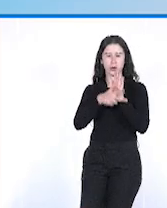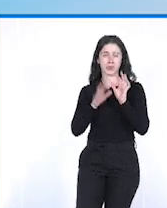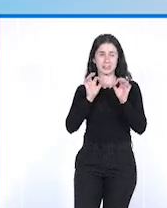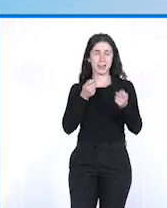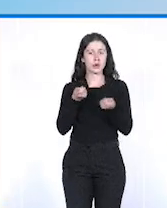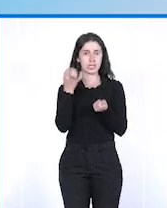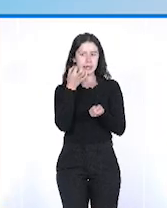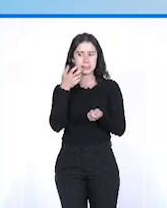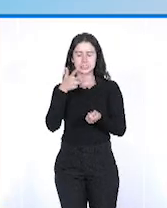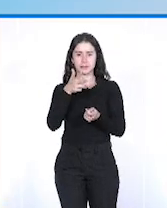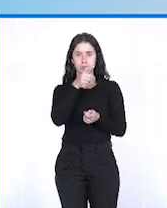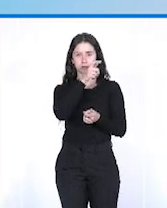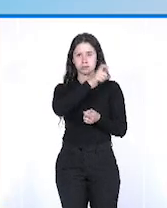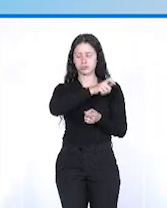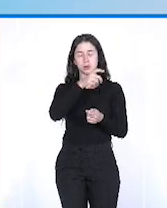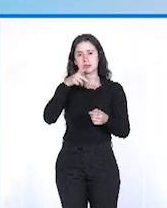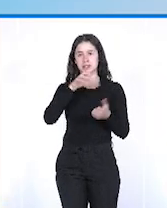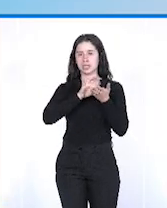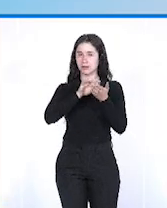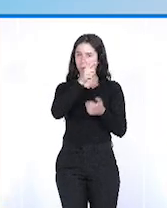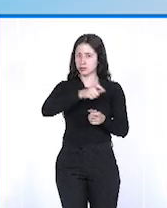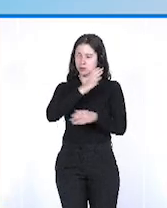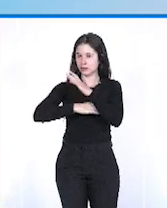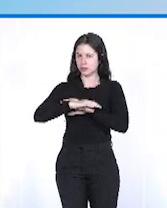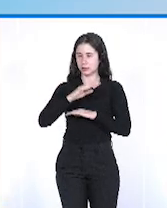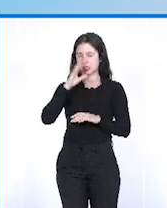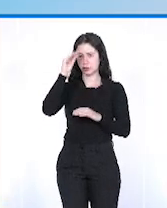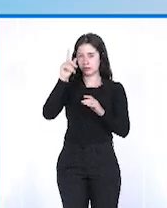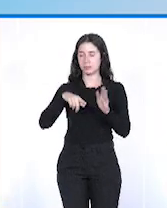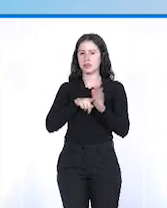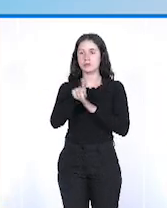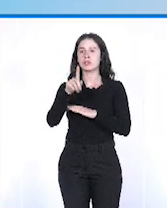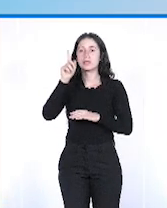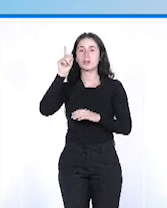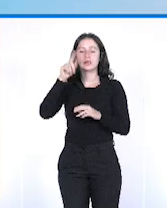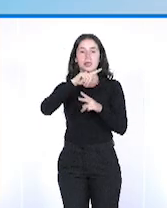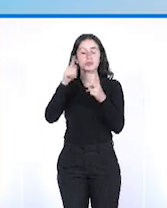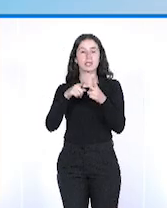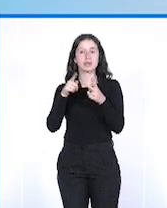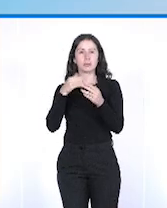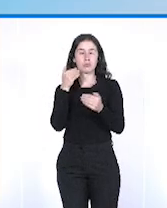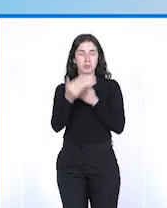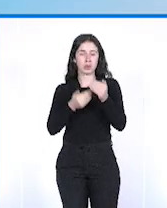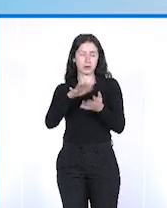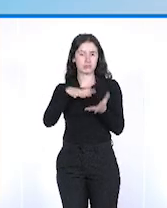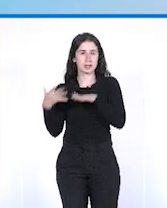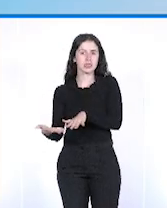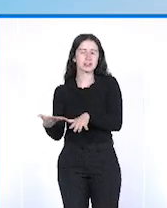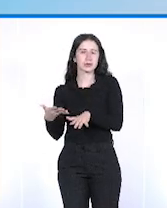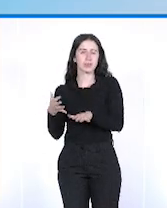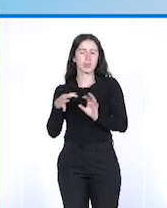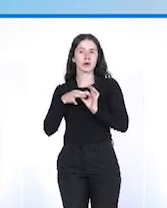personas con discapacidad intelectual y del desarrollo los procedimientos de tránsito desde de